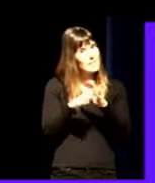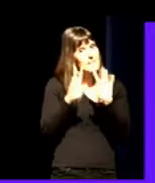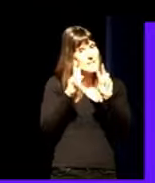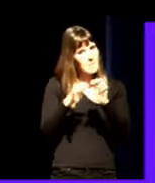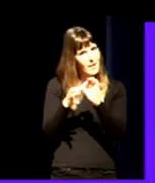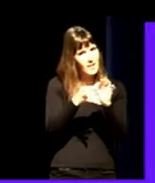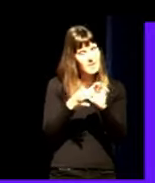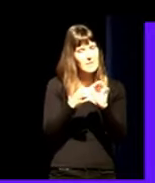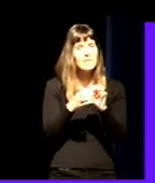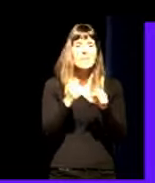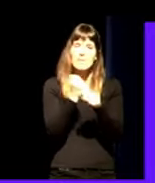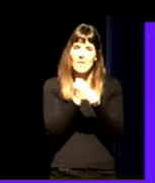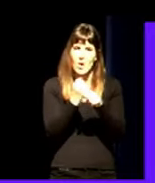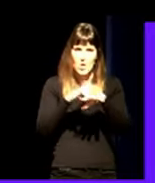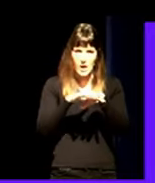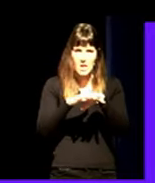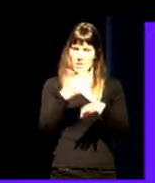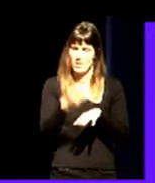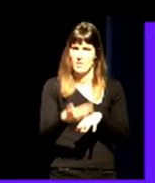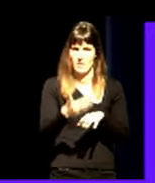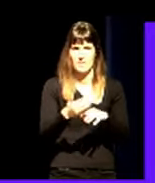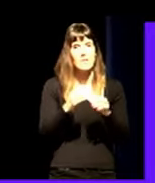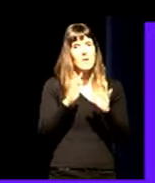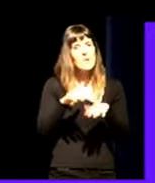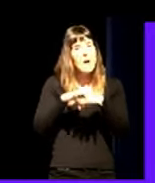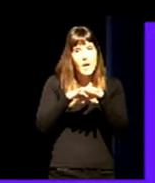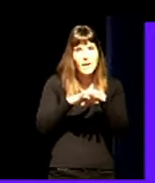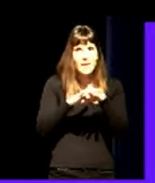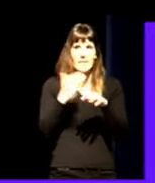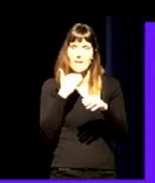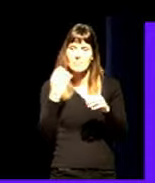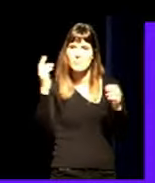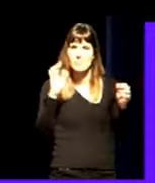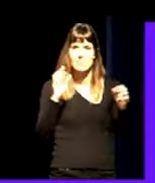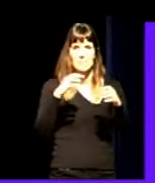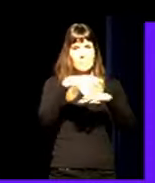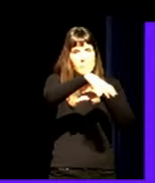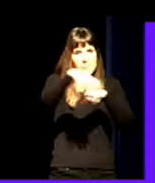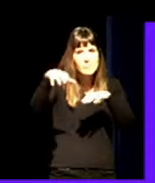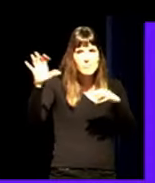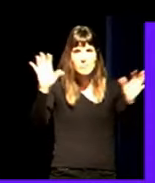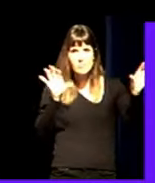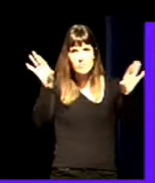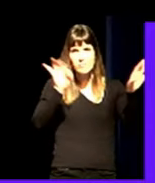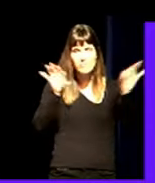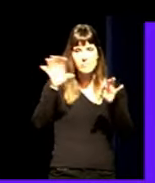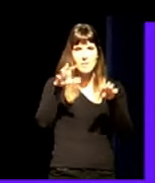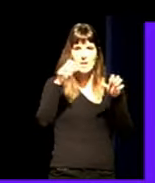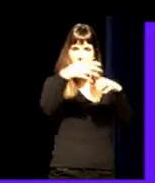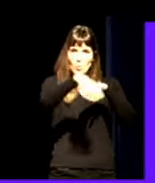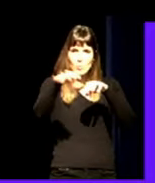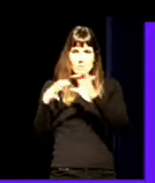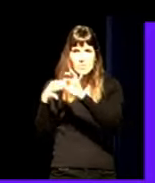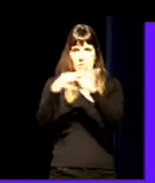¿no? El trabajo en red que hace que seas interdependiente de los otros, la salud democrática, que